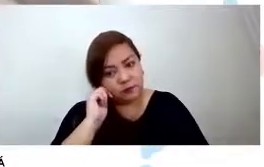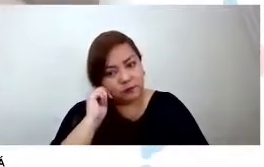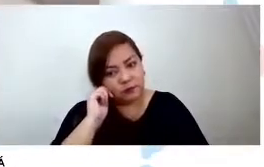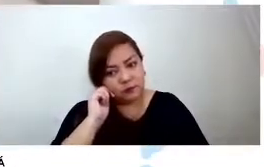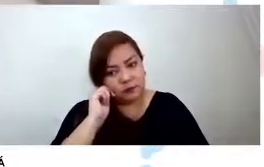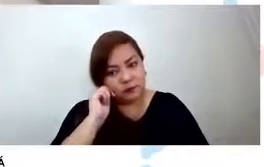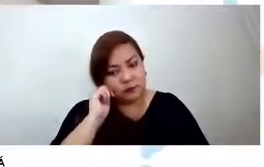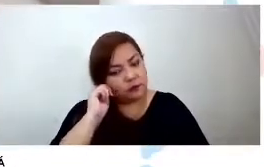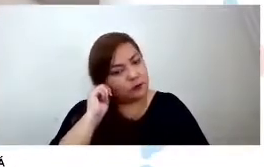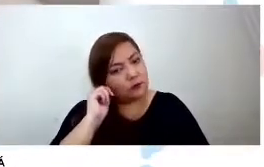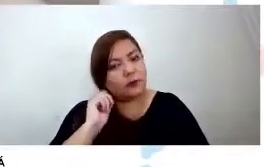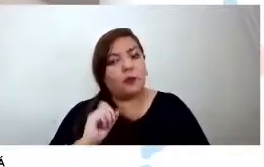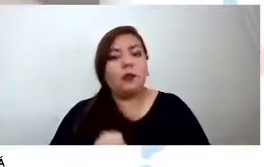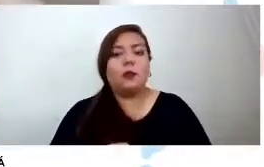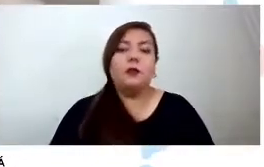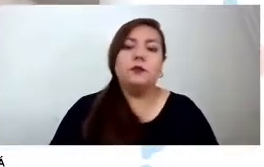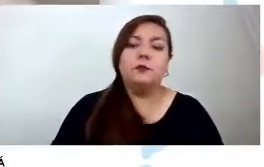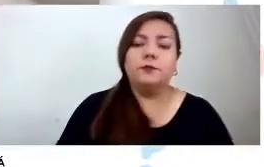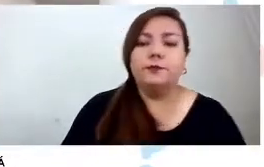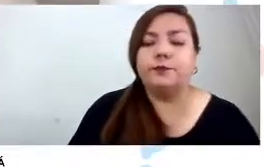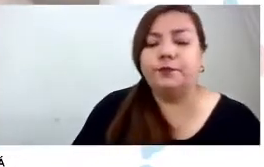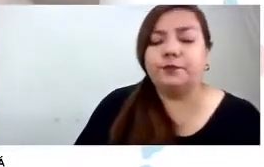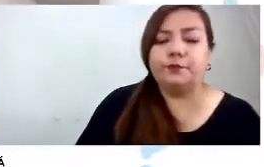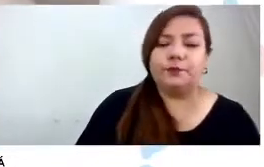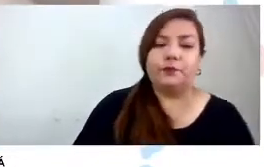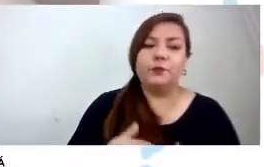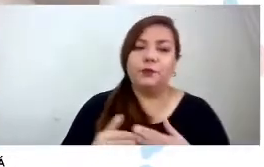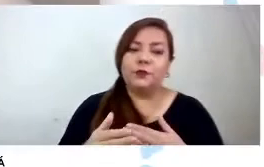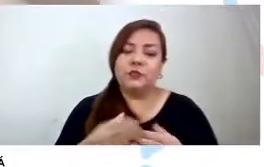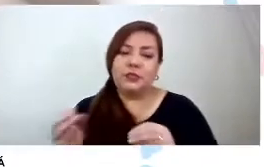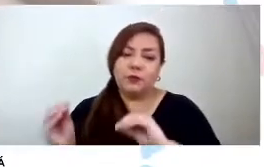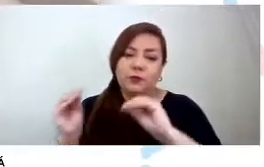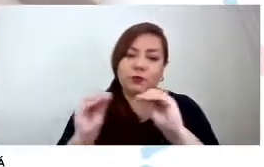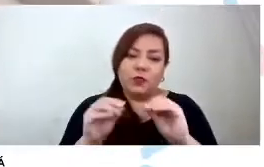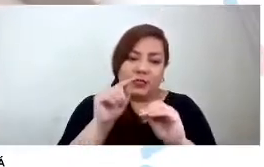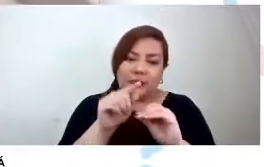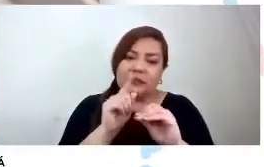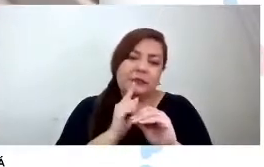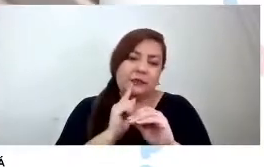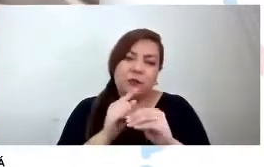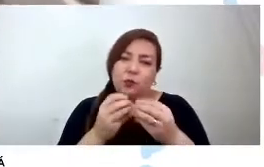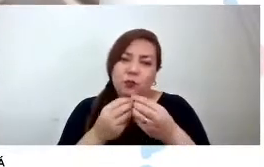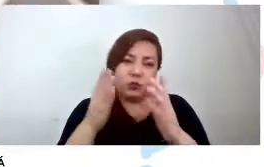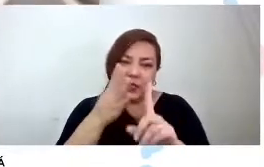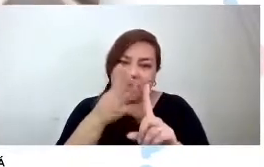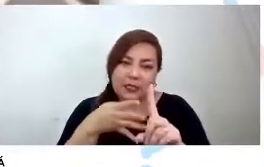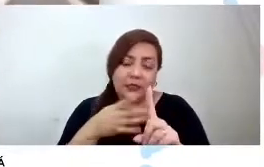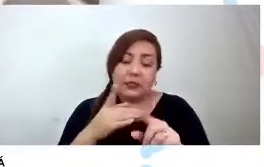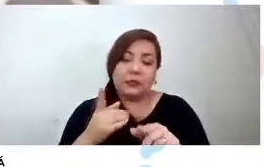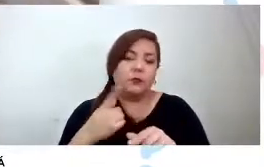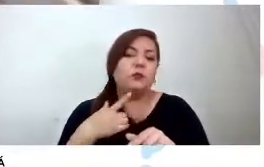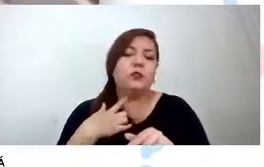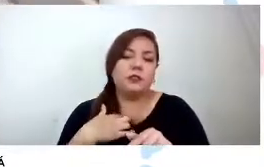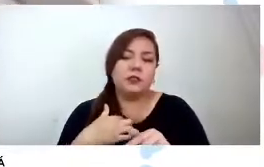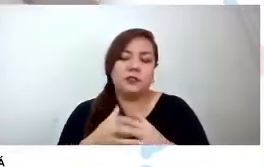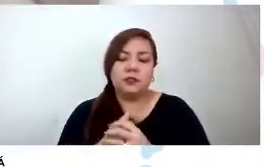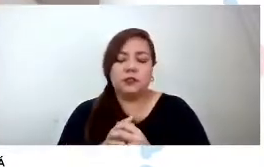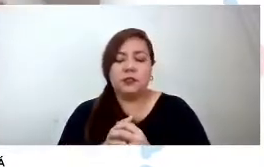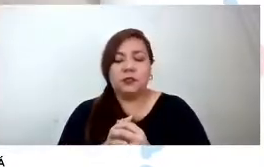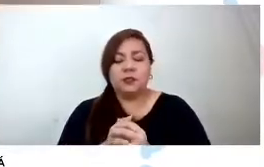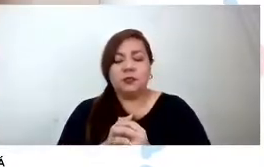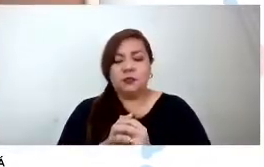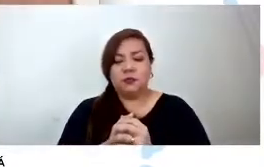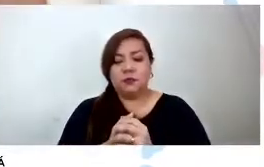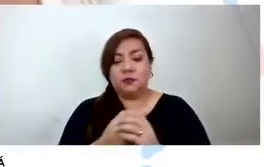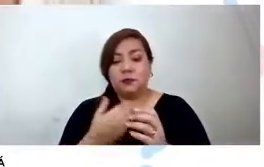sobre el cual se depositó. Y en este caso conserva un montón de características muy interesantes. También vamos a poder